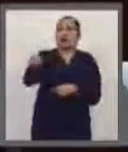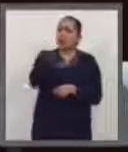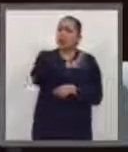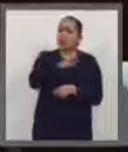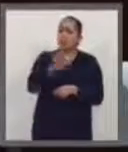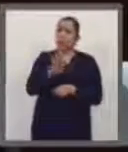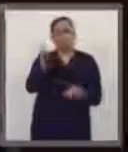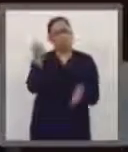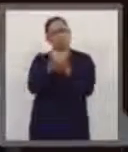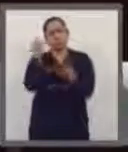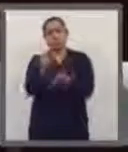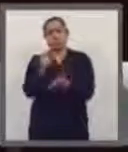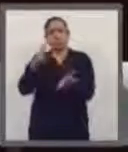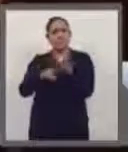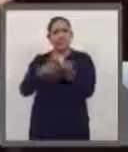ton ni son.